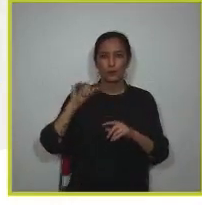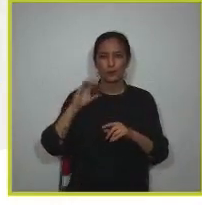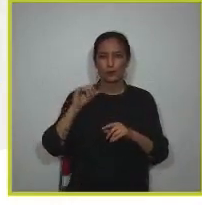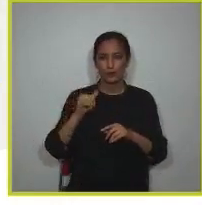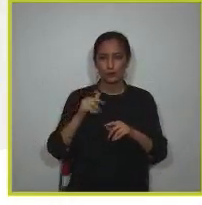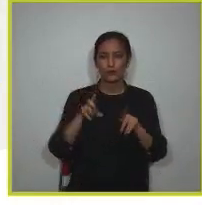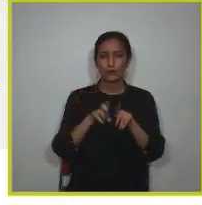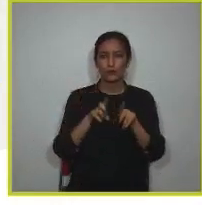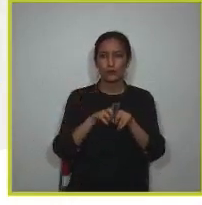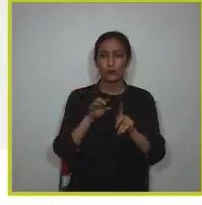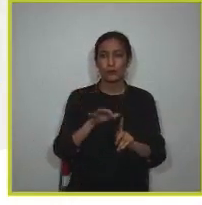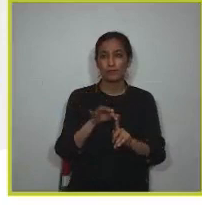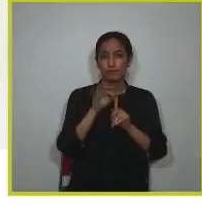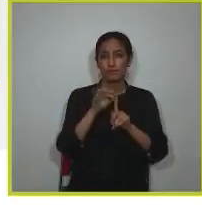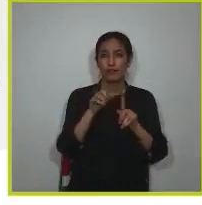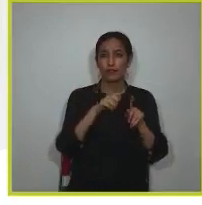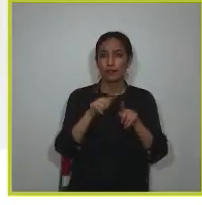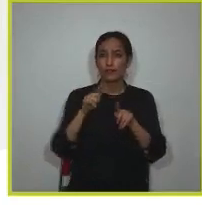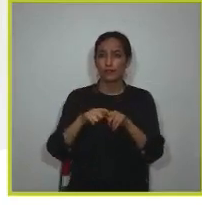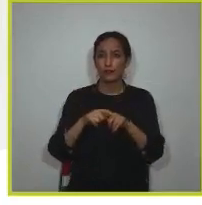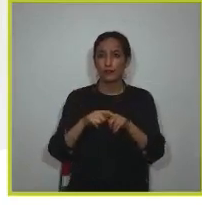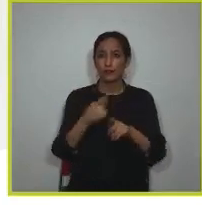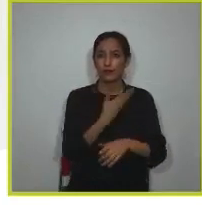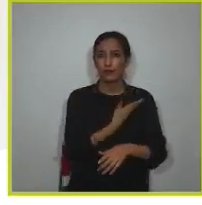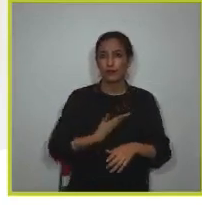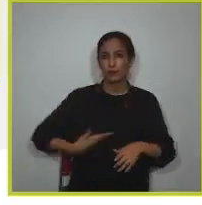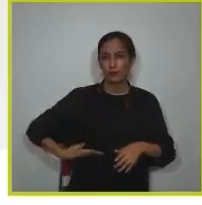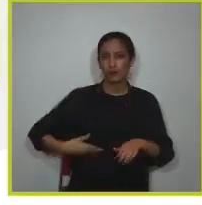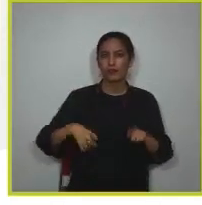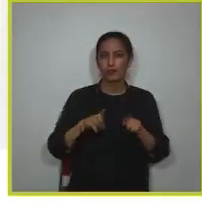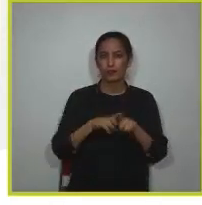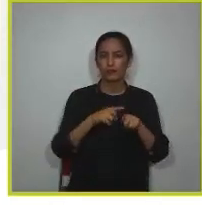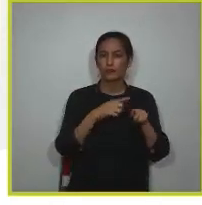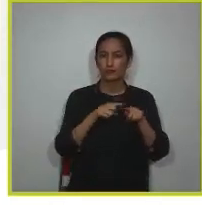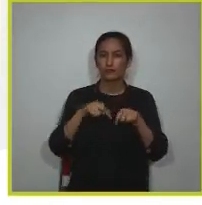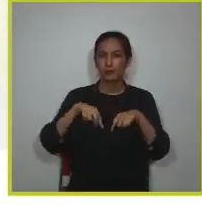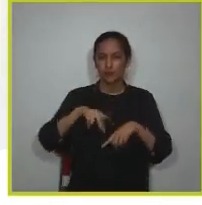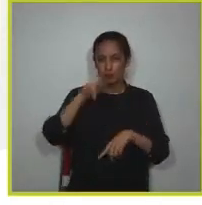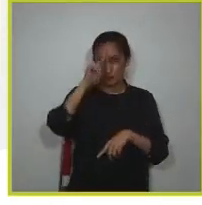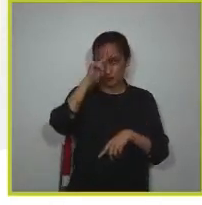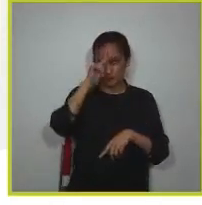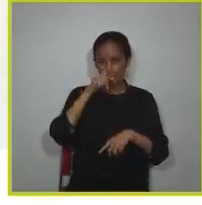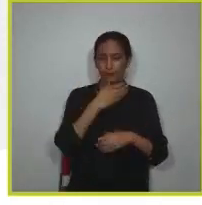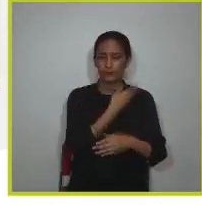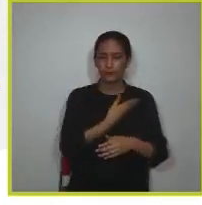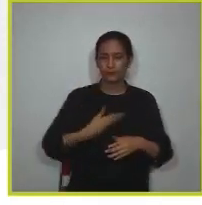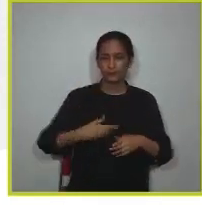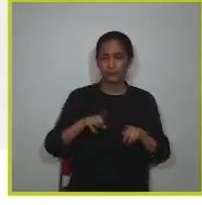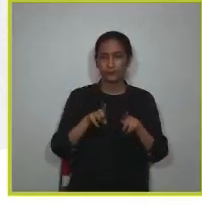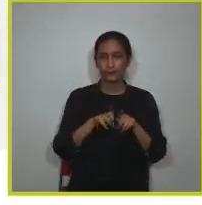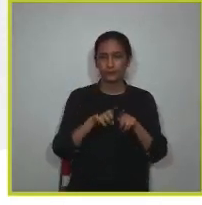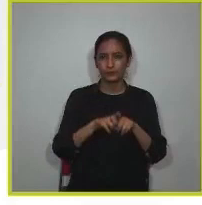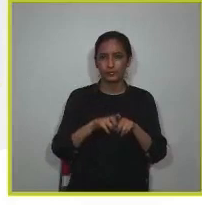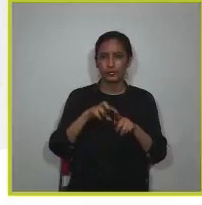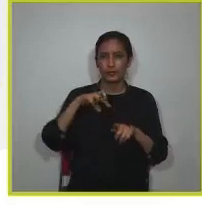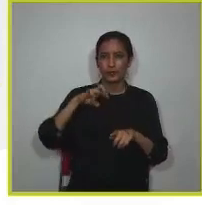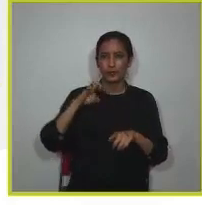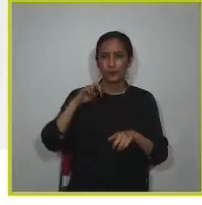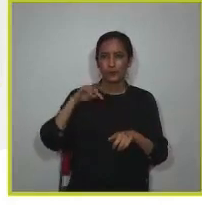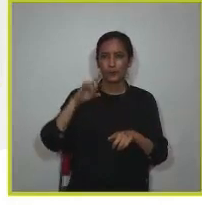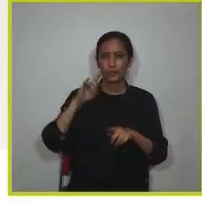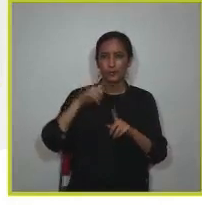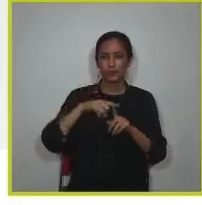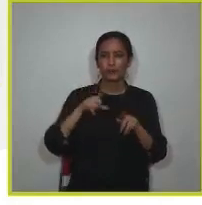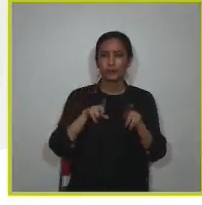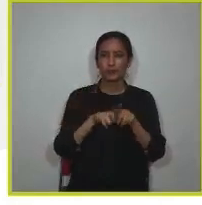se desempeña como especialista de la de gobernabilidad y democracia del gobernabilidad democrática de penut en temas